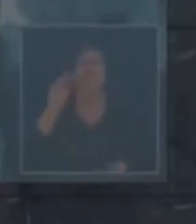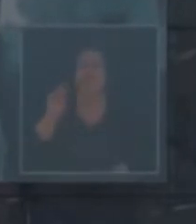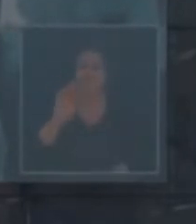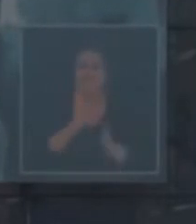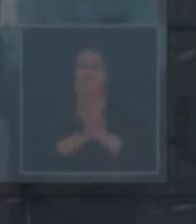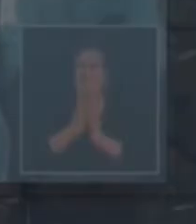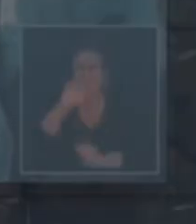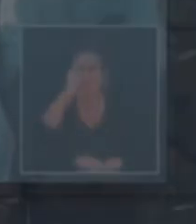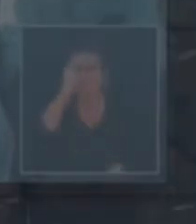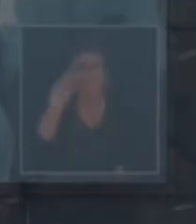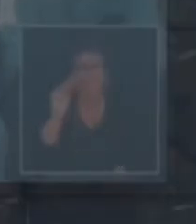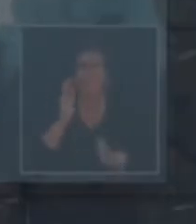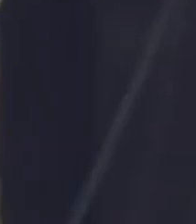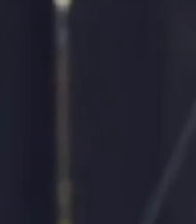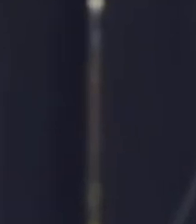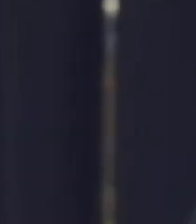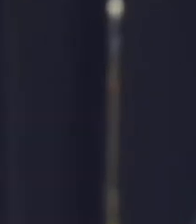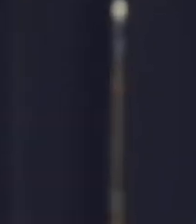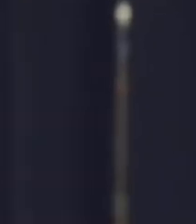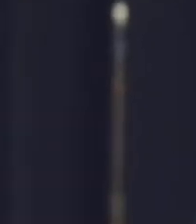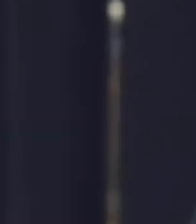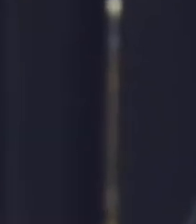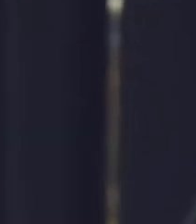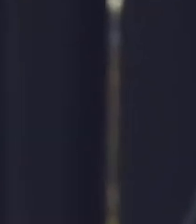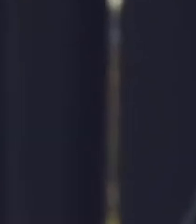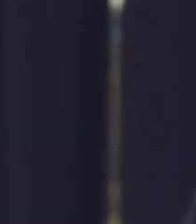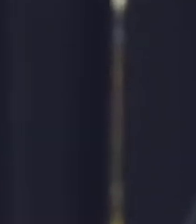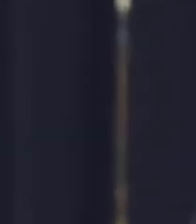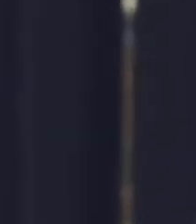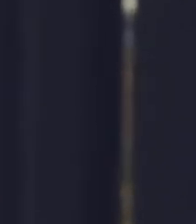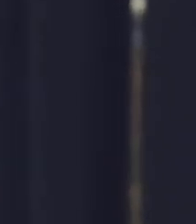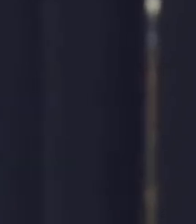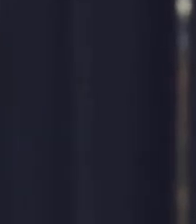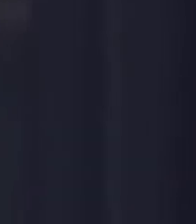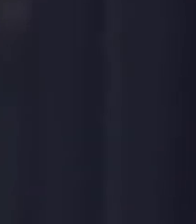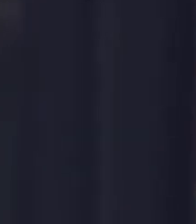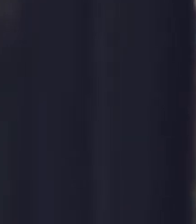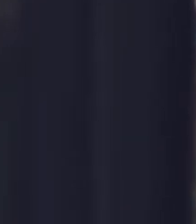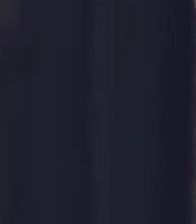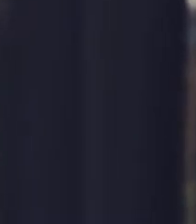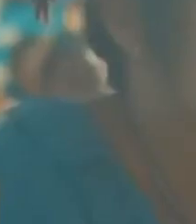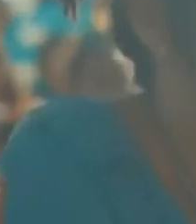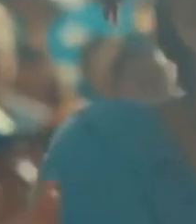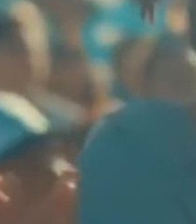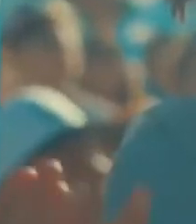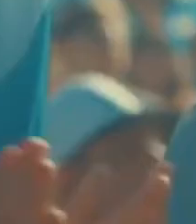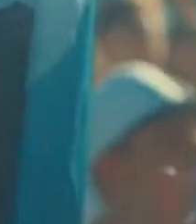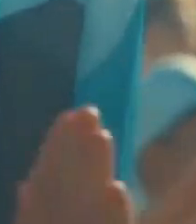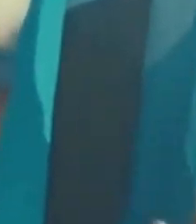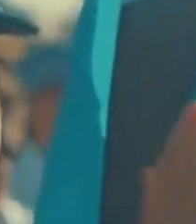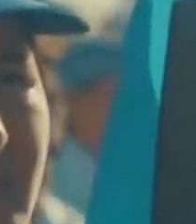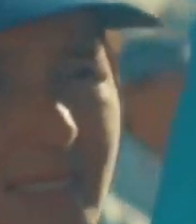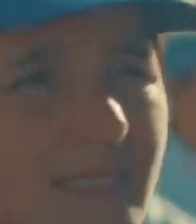quedarse. Que no hay que irse. Que vale la pena esforzar a nuestro país.